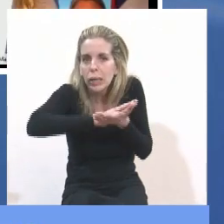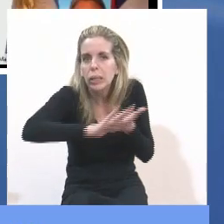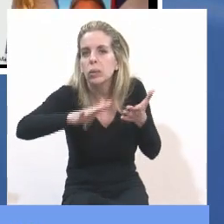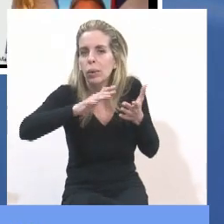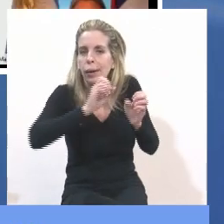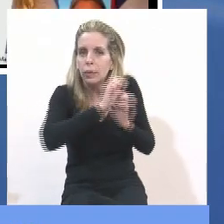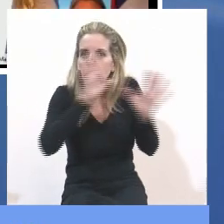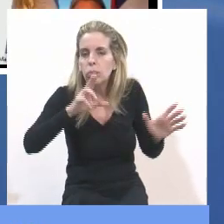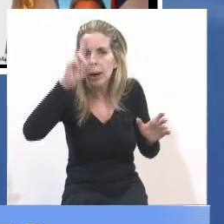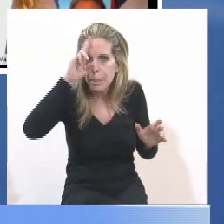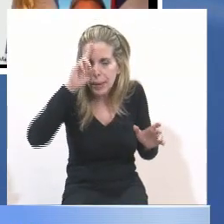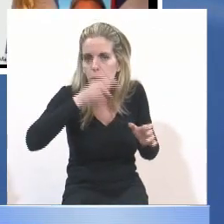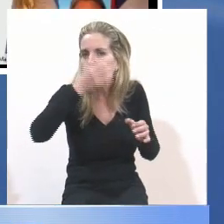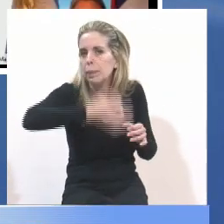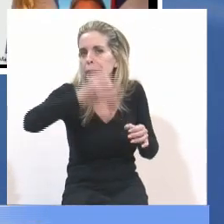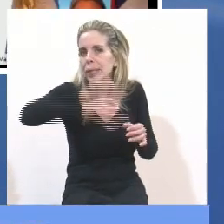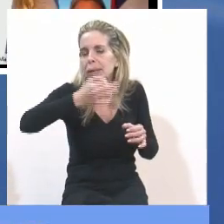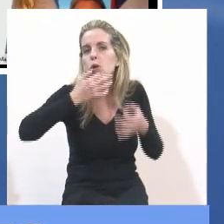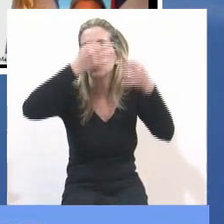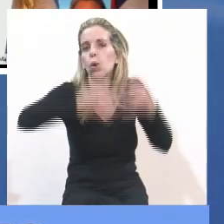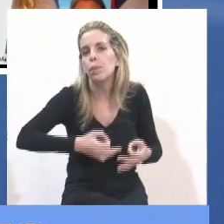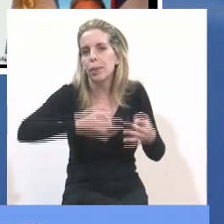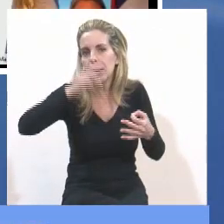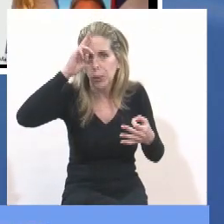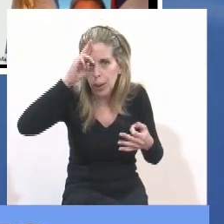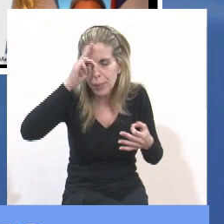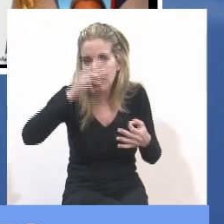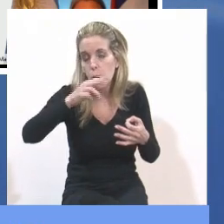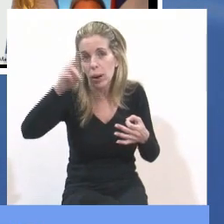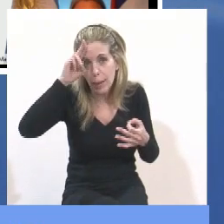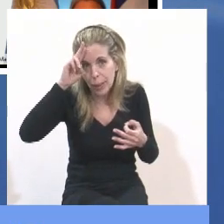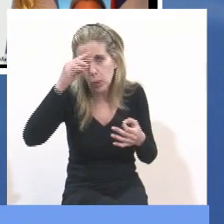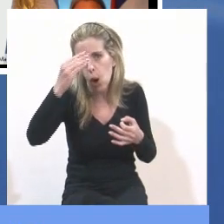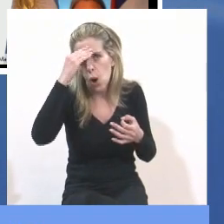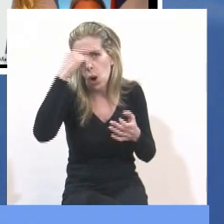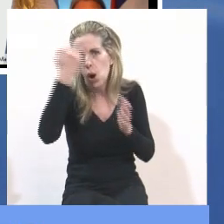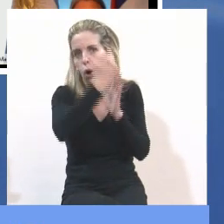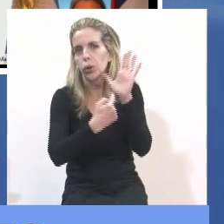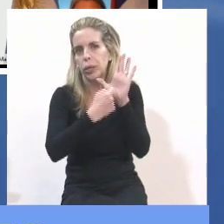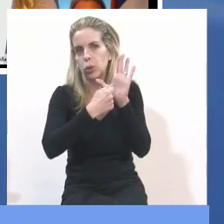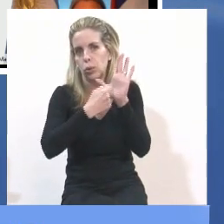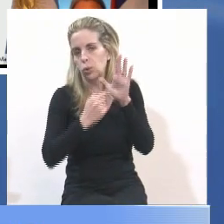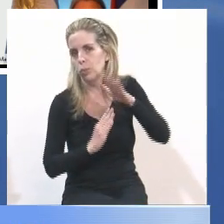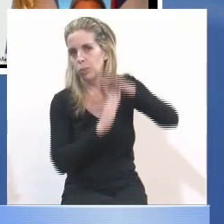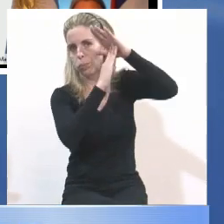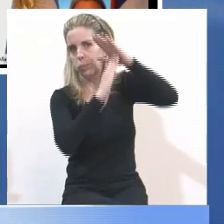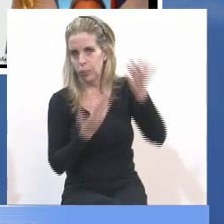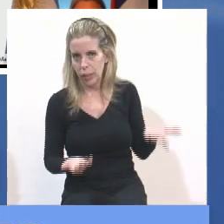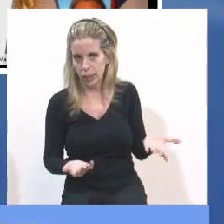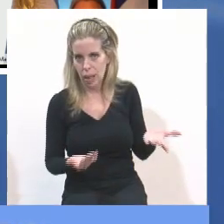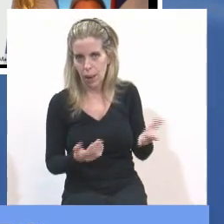transparencia y el respeto y sobre todo el cumplimiento de la Constitución Nacional sean la regla y